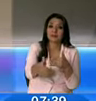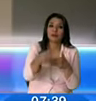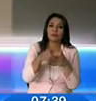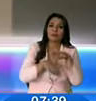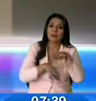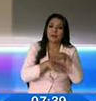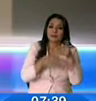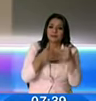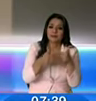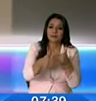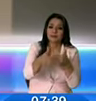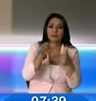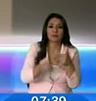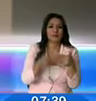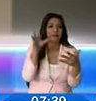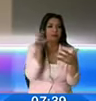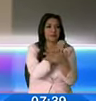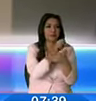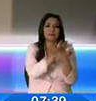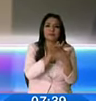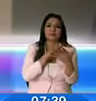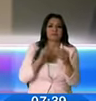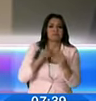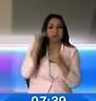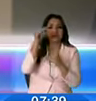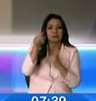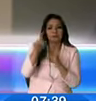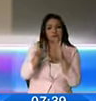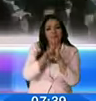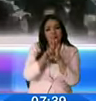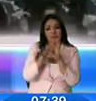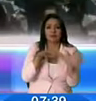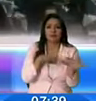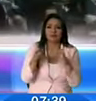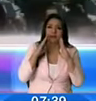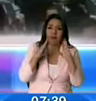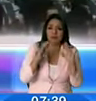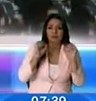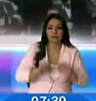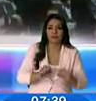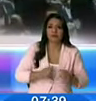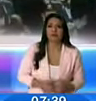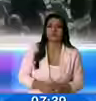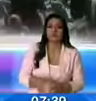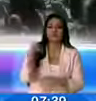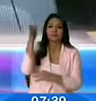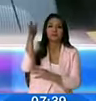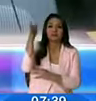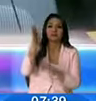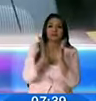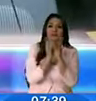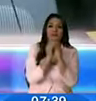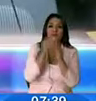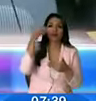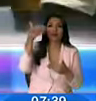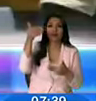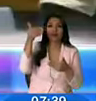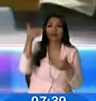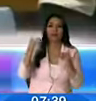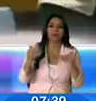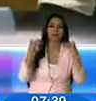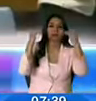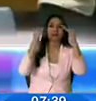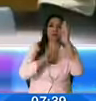que nos va a permitir también potenciar mucho más las políticas públicas. La exposición se desarrollará durante el Foro Político de Alto Nivel